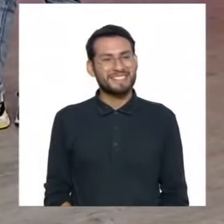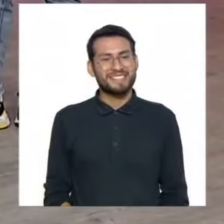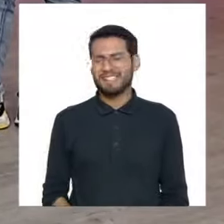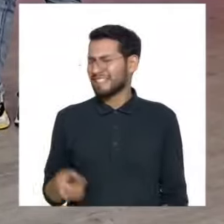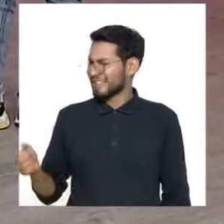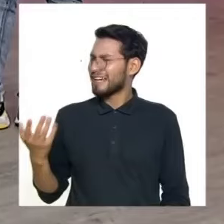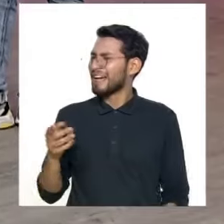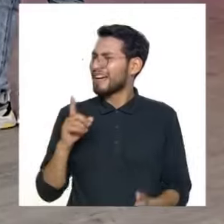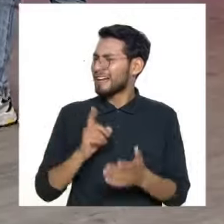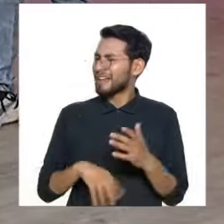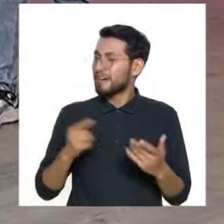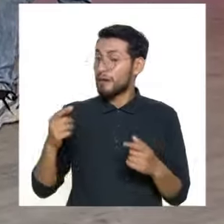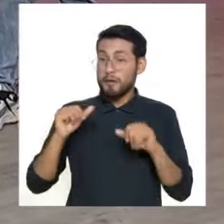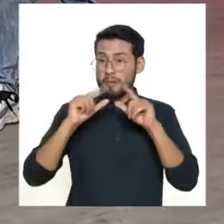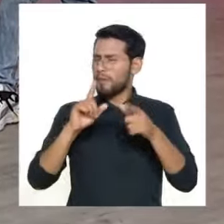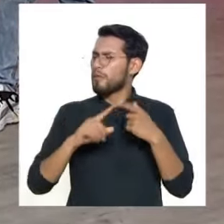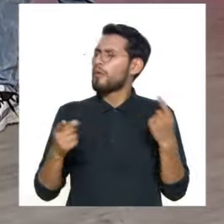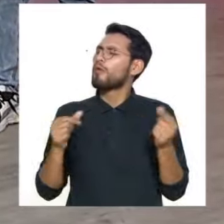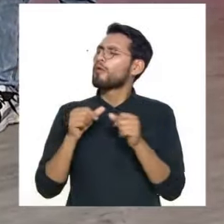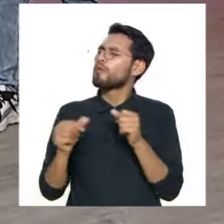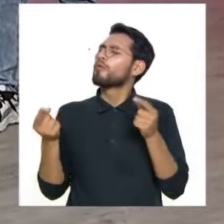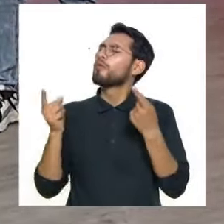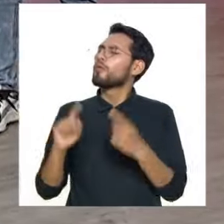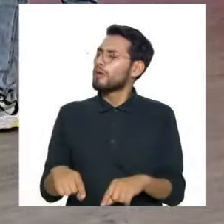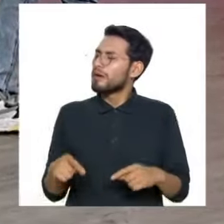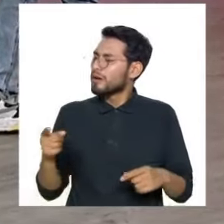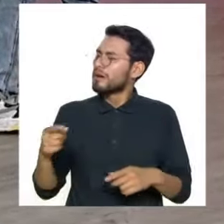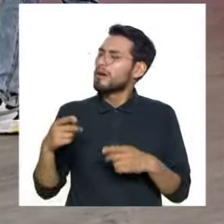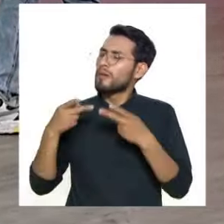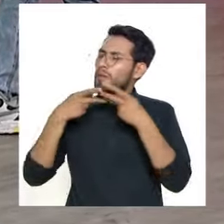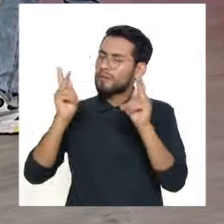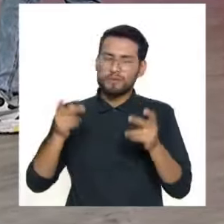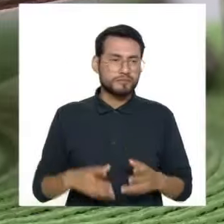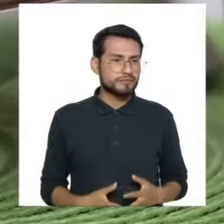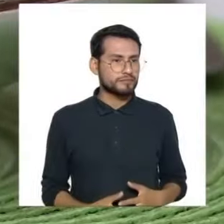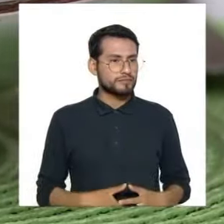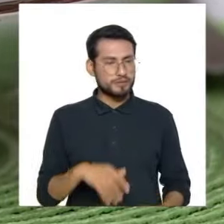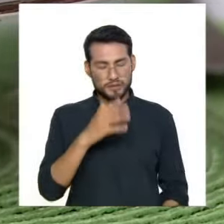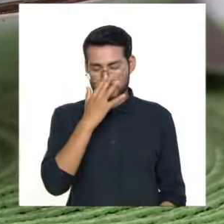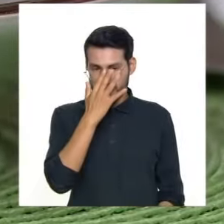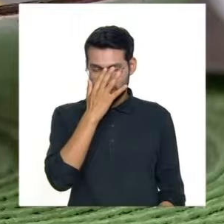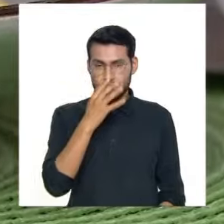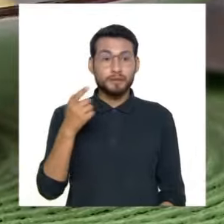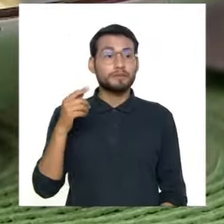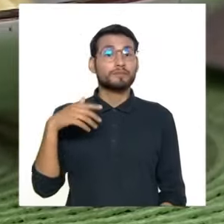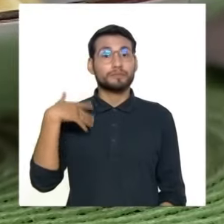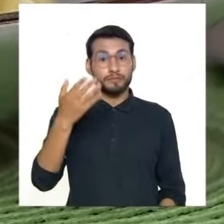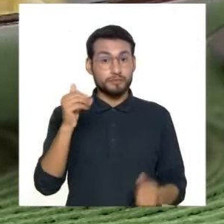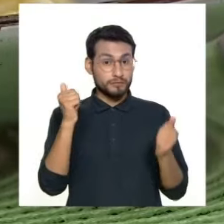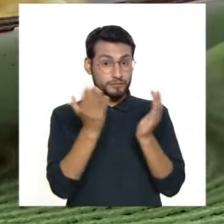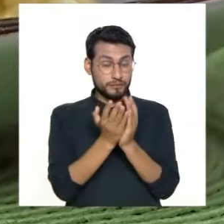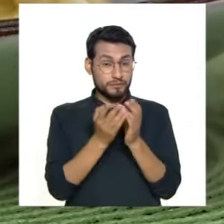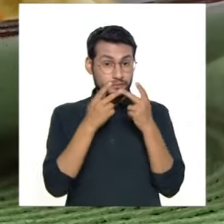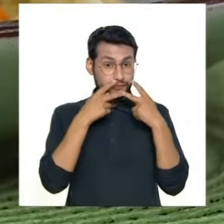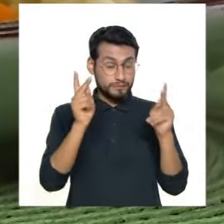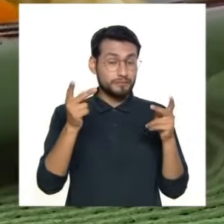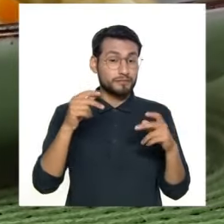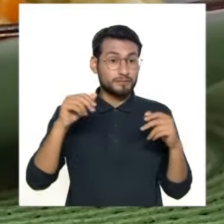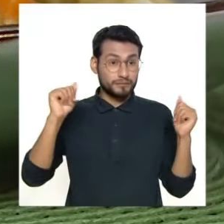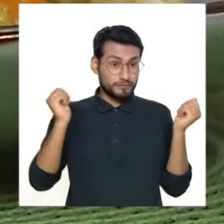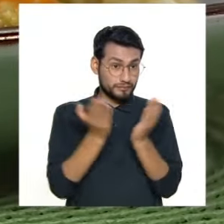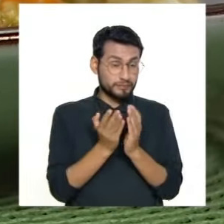tú estás hablando de un lanzamiento pero no nos has dicho fecha para cuándo vas a lanzar este nuevo esa nueva producción está saliendo en abril la nueva producción sale en